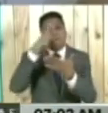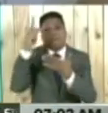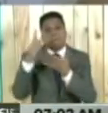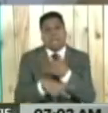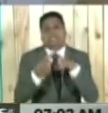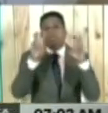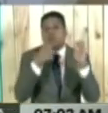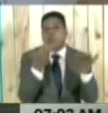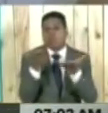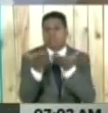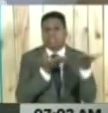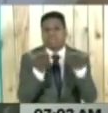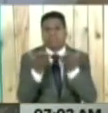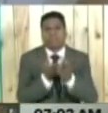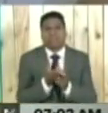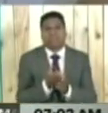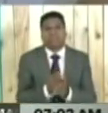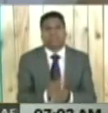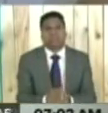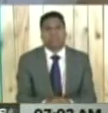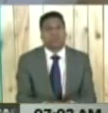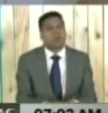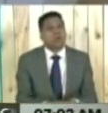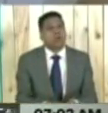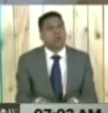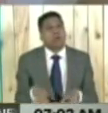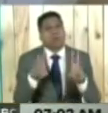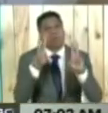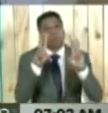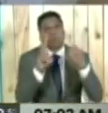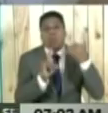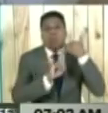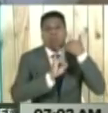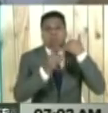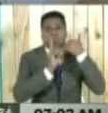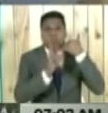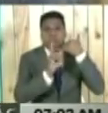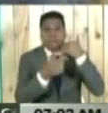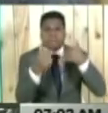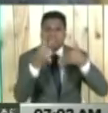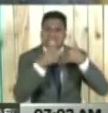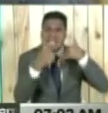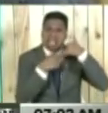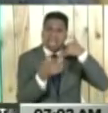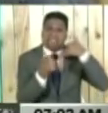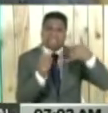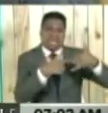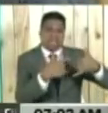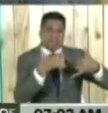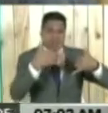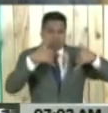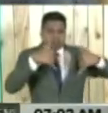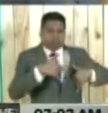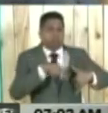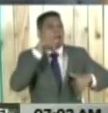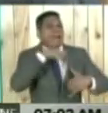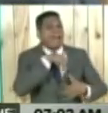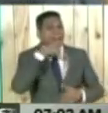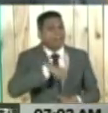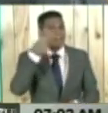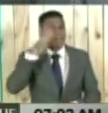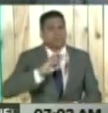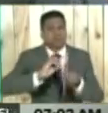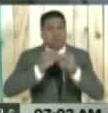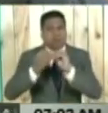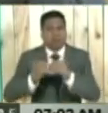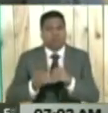nuevos servicios, con empaquetamiento, con equipos fabricados acá en el país y traídos a través del